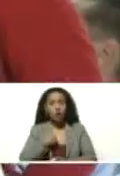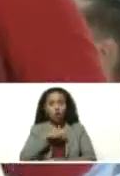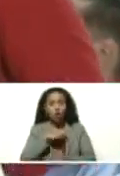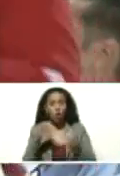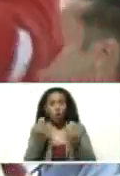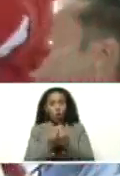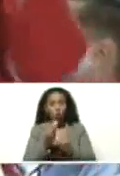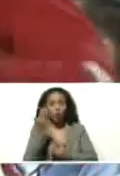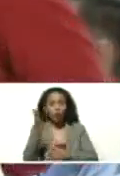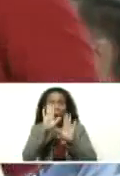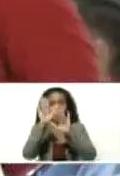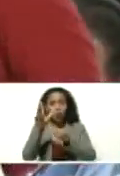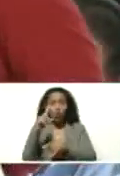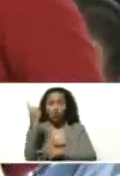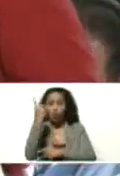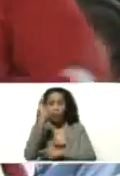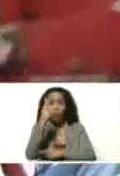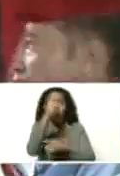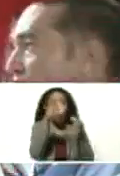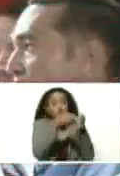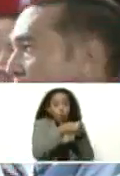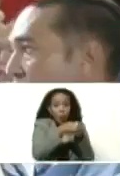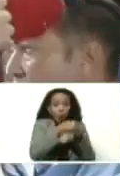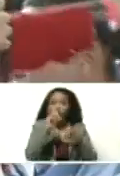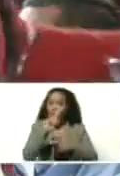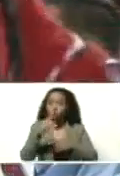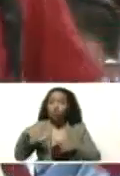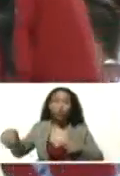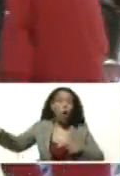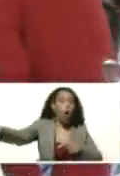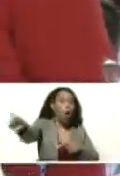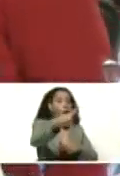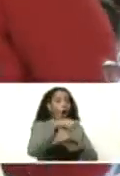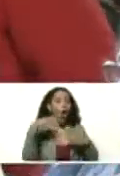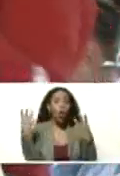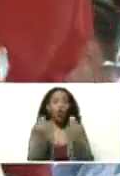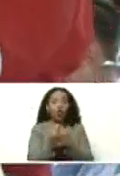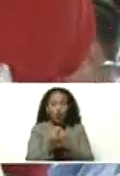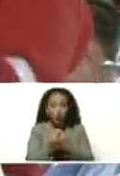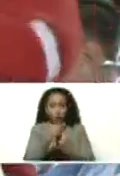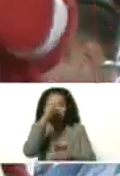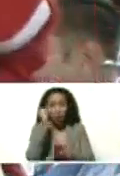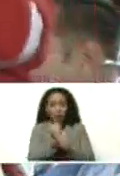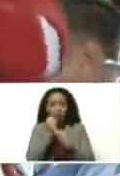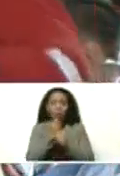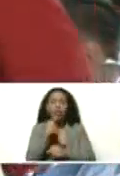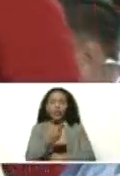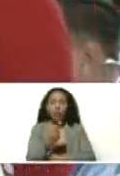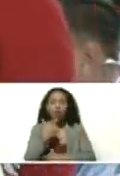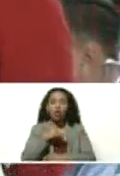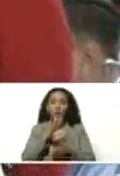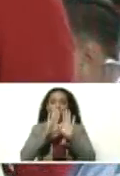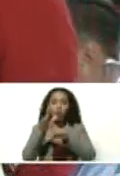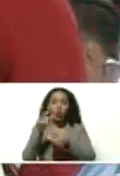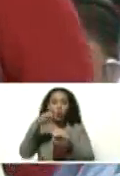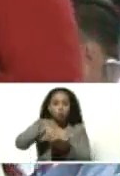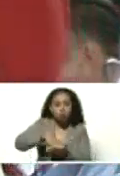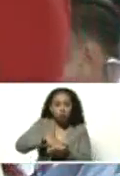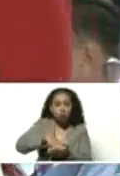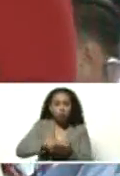usted. Porque no es solo un sector, somos todos estos hermanos y hermanas de clase que le decimos que estamos con usted rodilla en